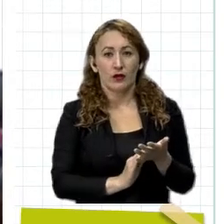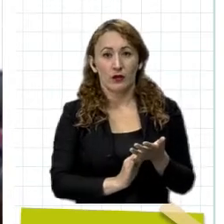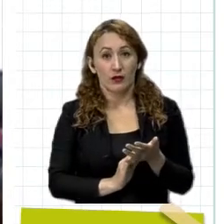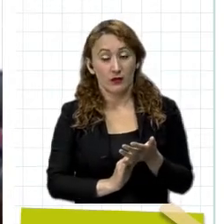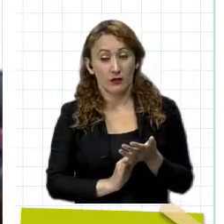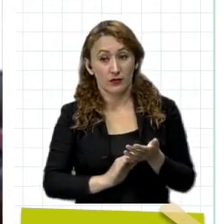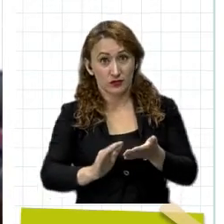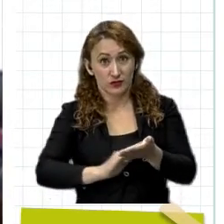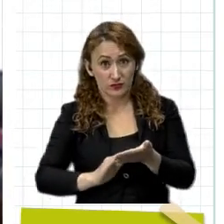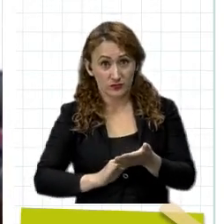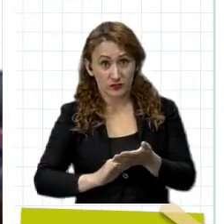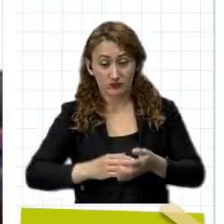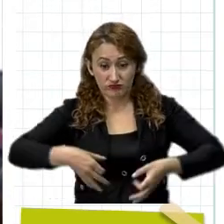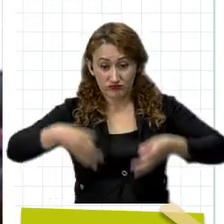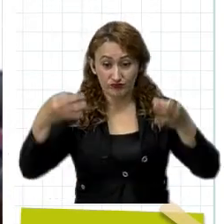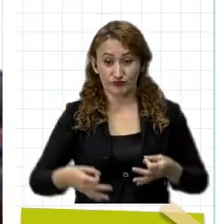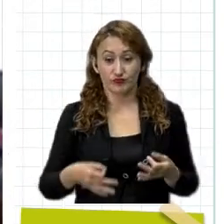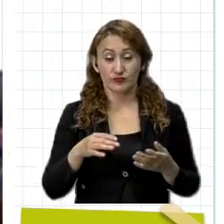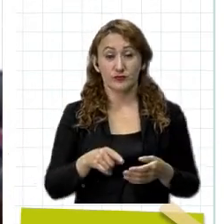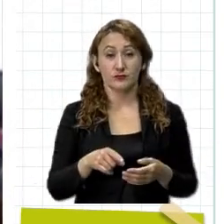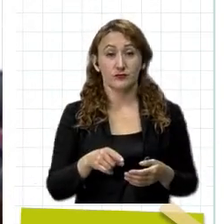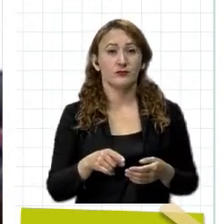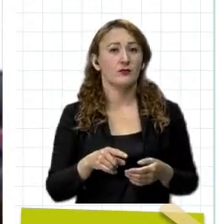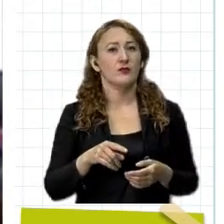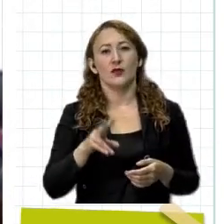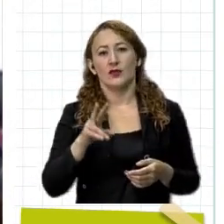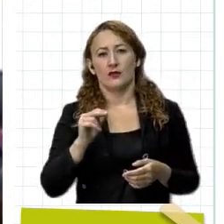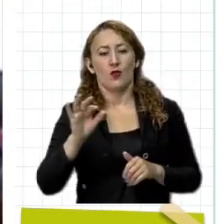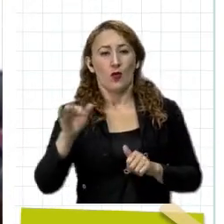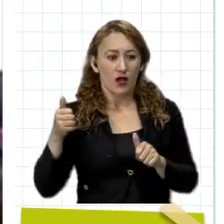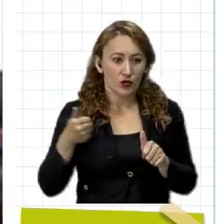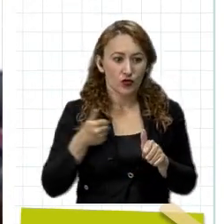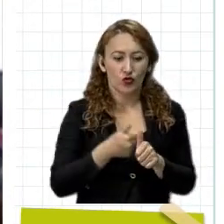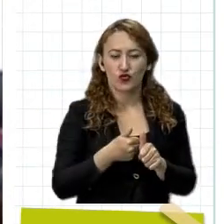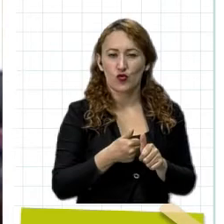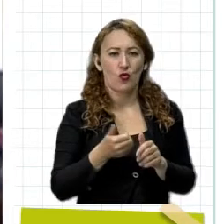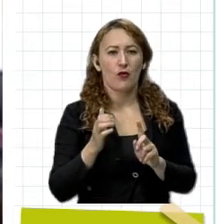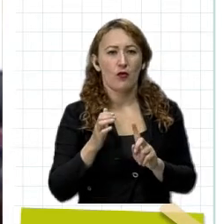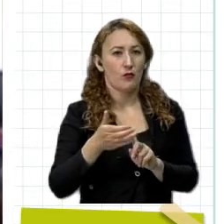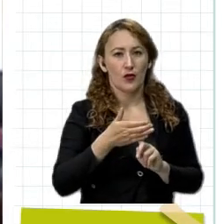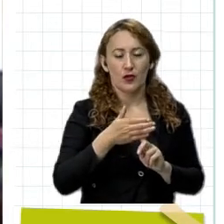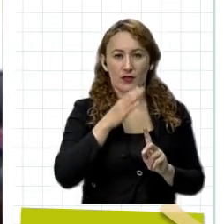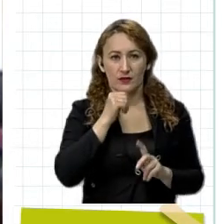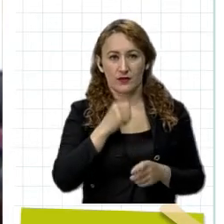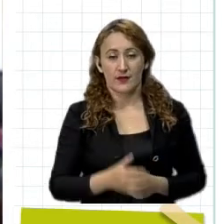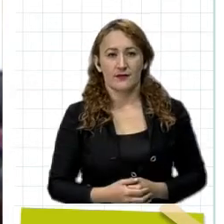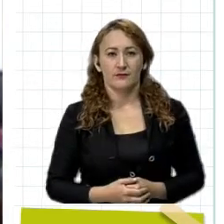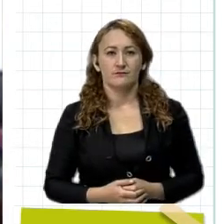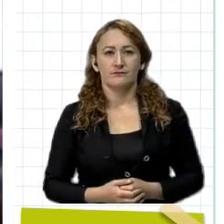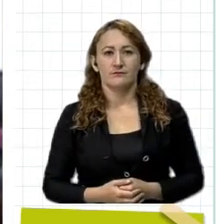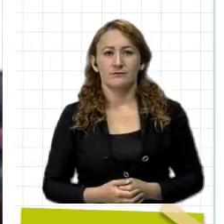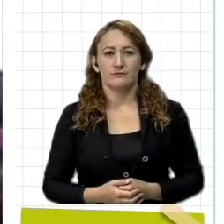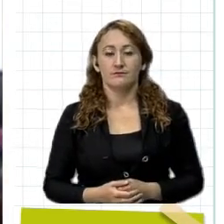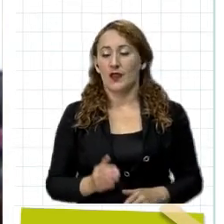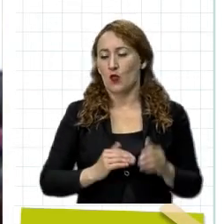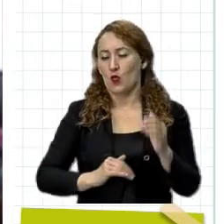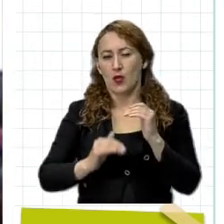que implica la estereotipación, ni el acoso y la desprotección frente a otras dificultades.